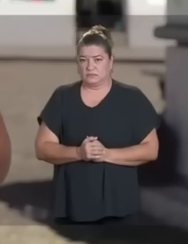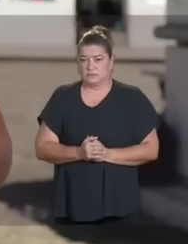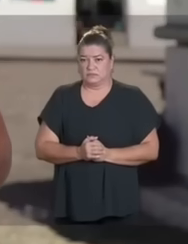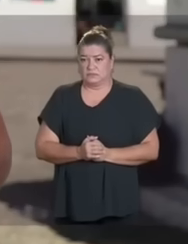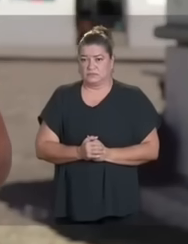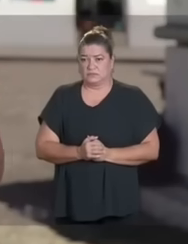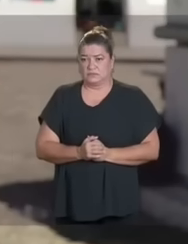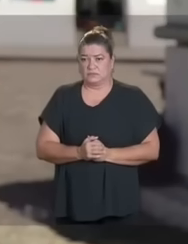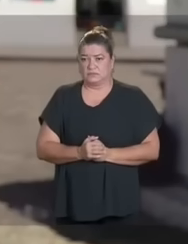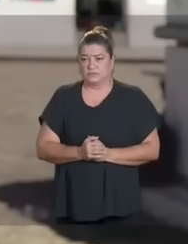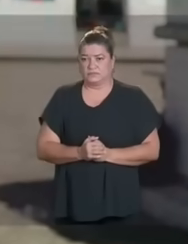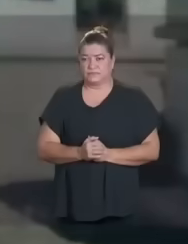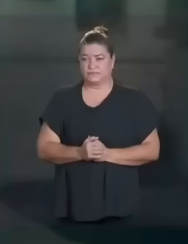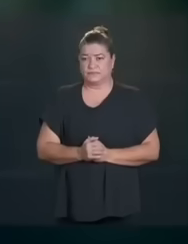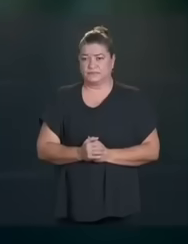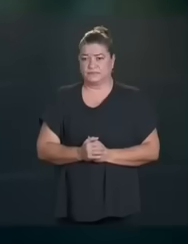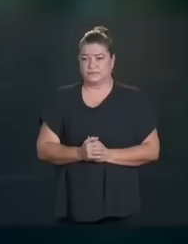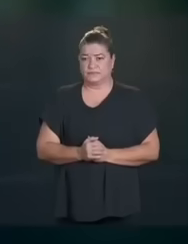Juan Chamula.